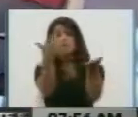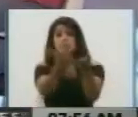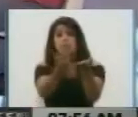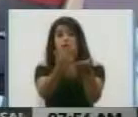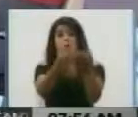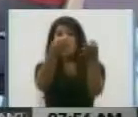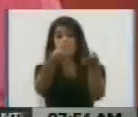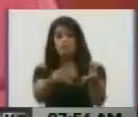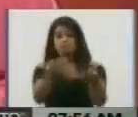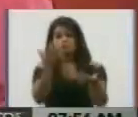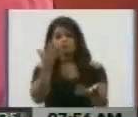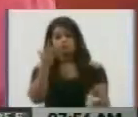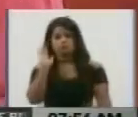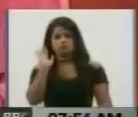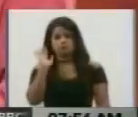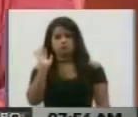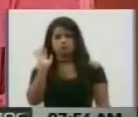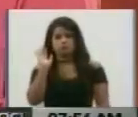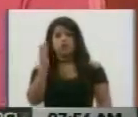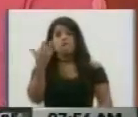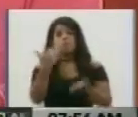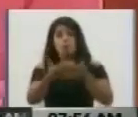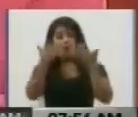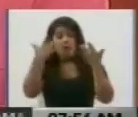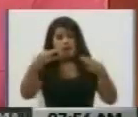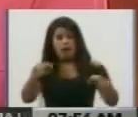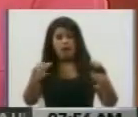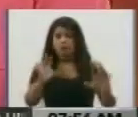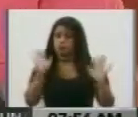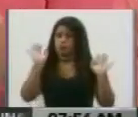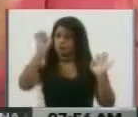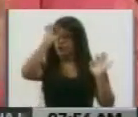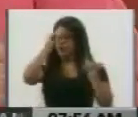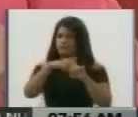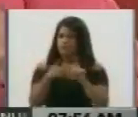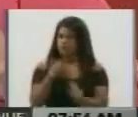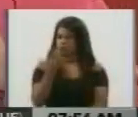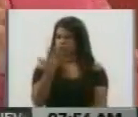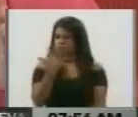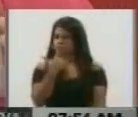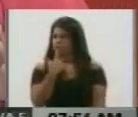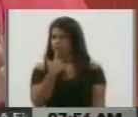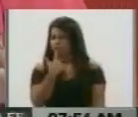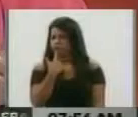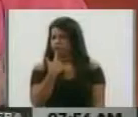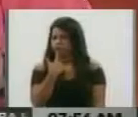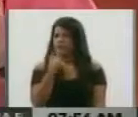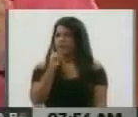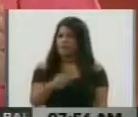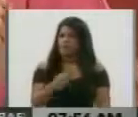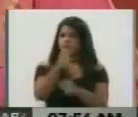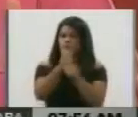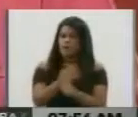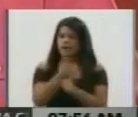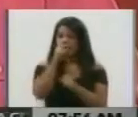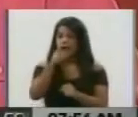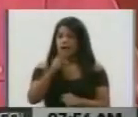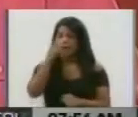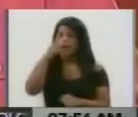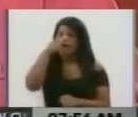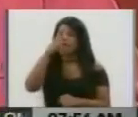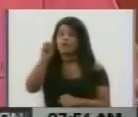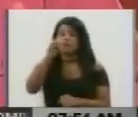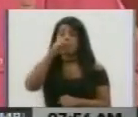evidencia incontestable, pero ahí está, o sea, es un dato de la realidad. ¿Tendremos que esperar 30 años a que desclasifiquen los